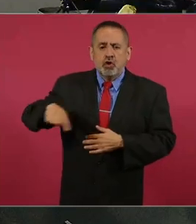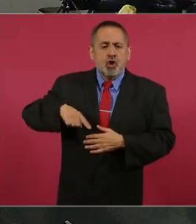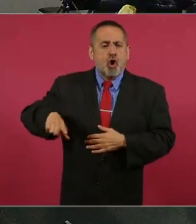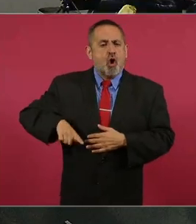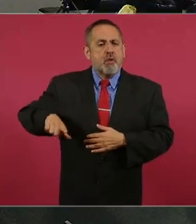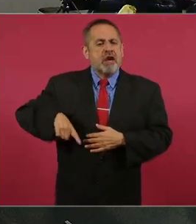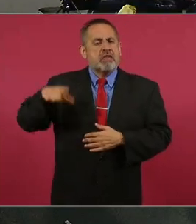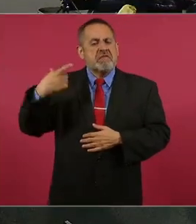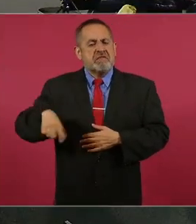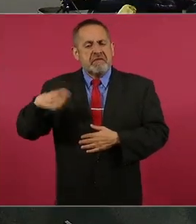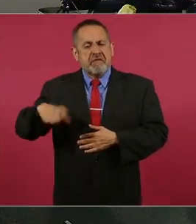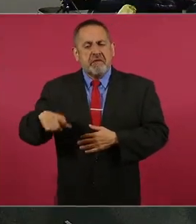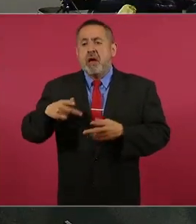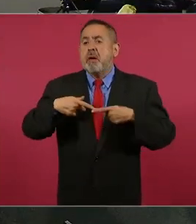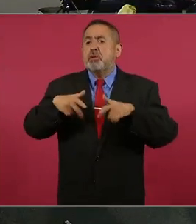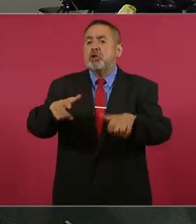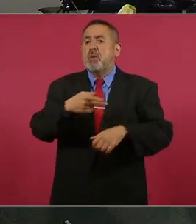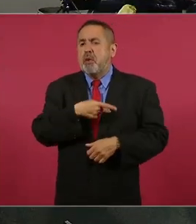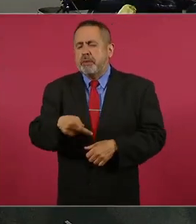pueblo pobre.